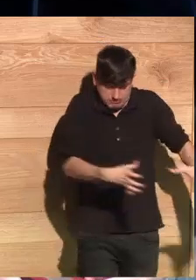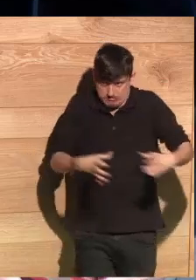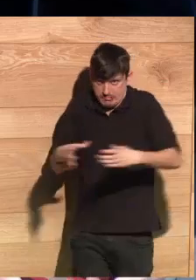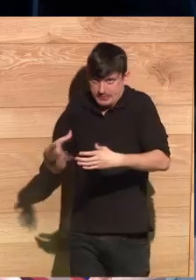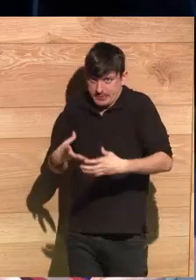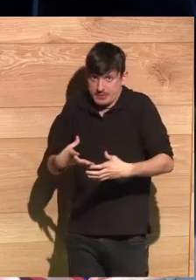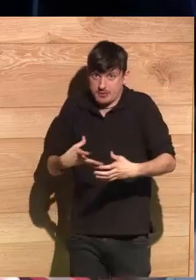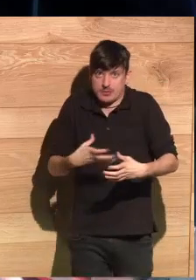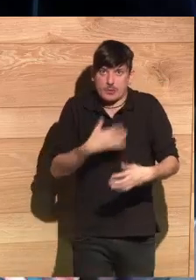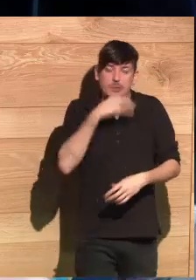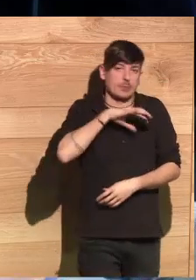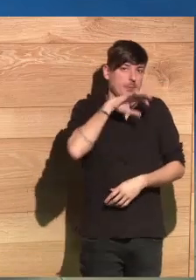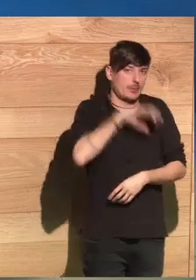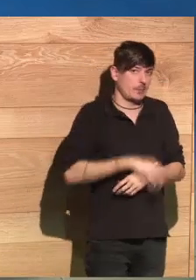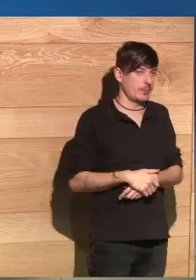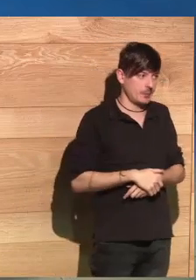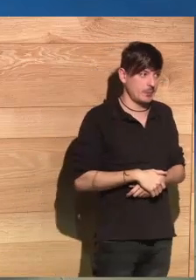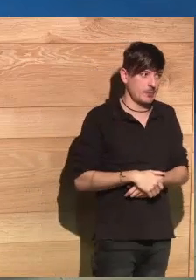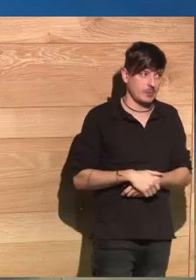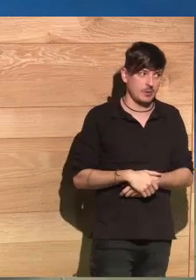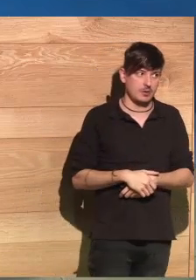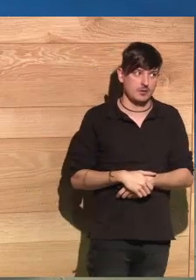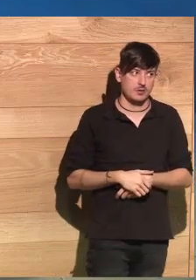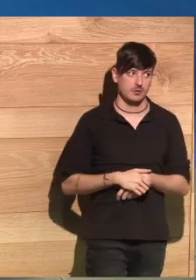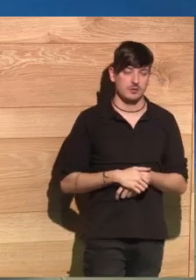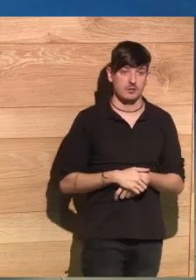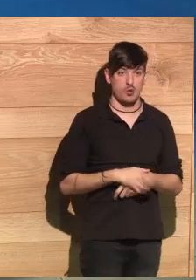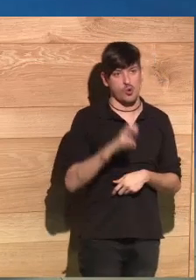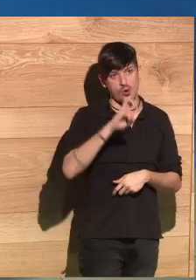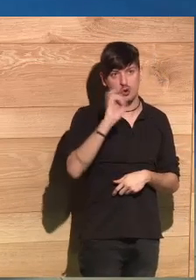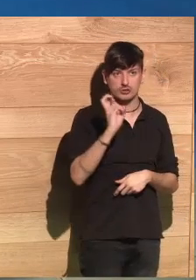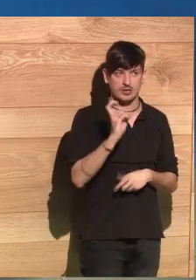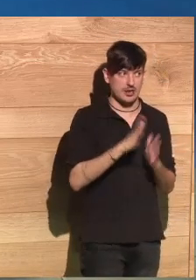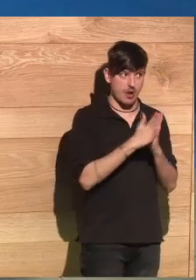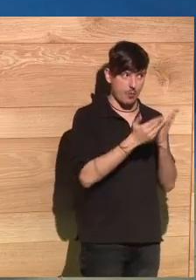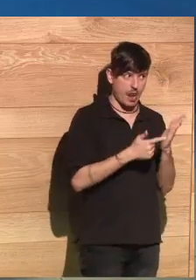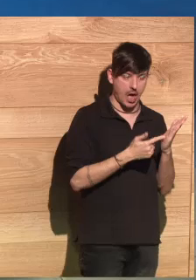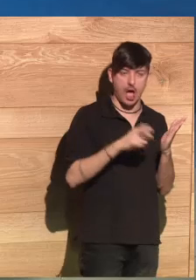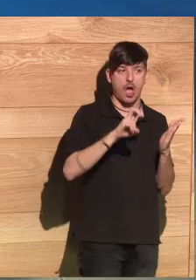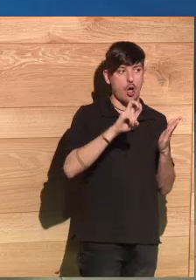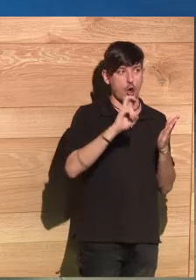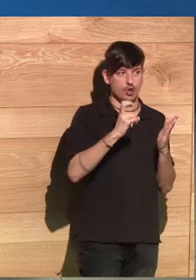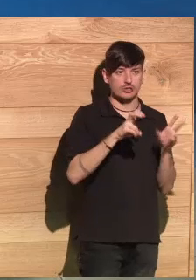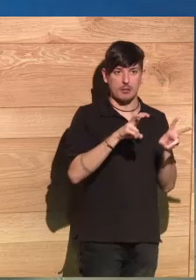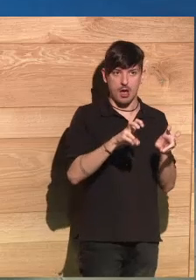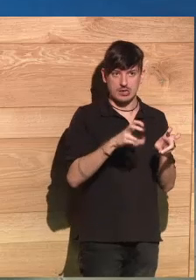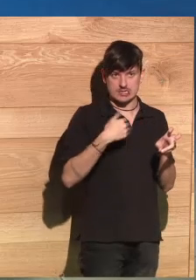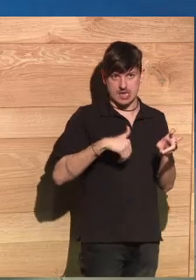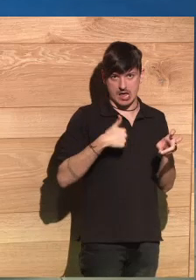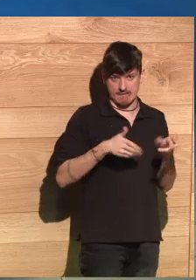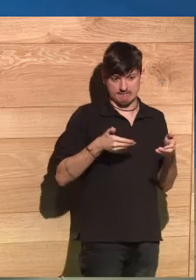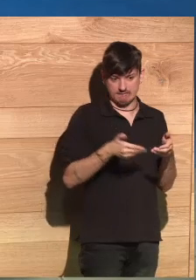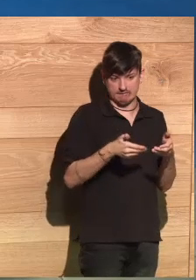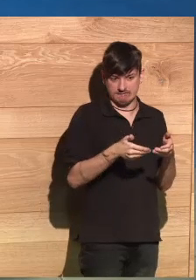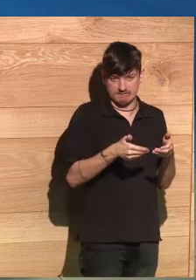muy, muy peculiar de los estadounidenses. Hay otro tema en tu novela, pues vamos a ir un poco cerrando por la